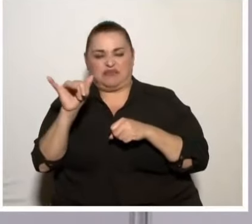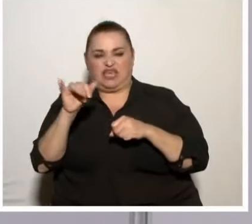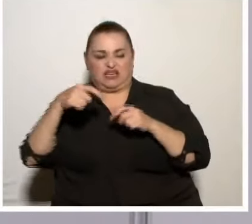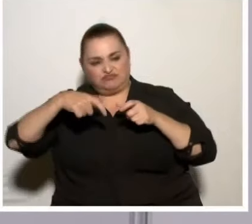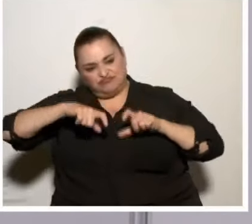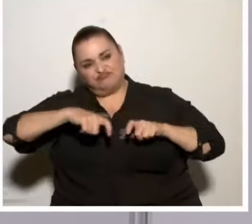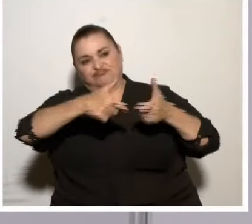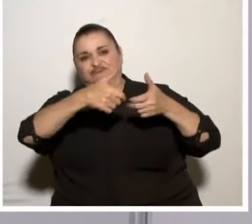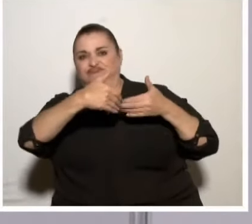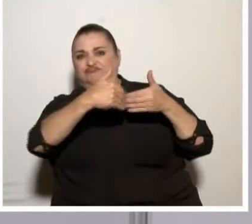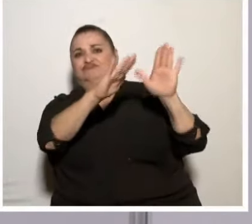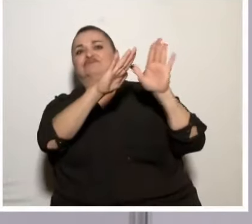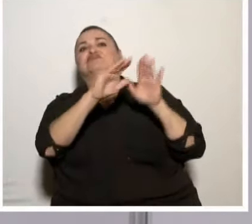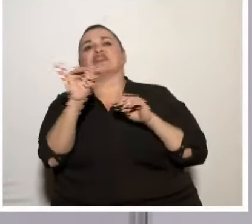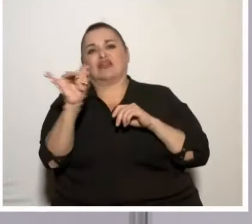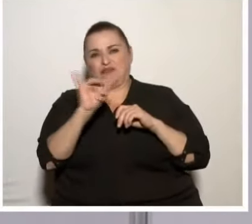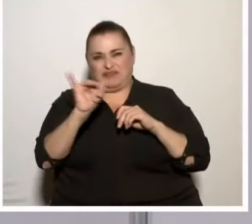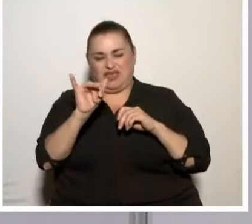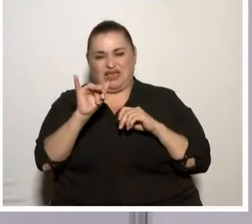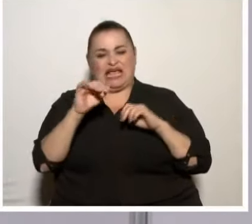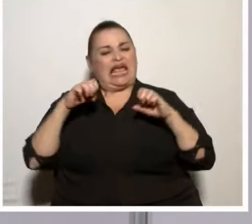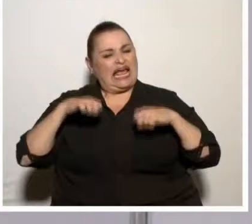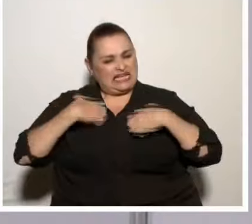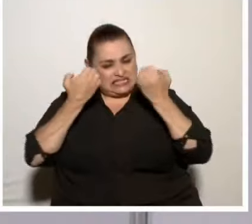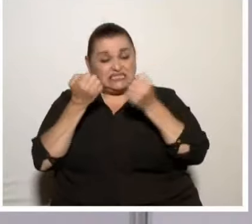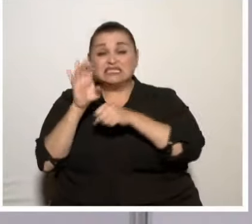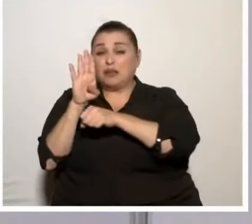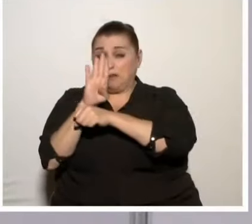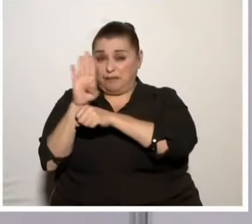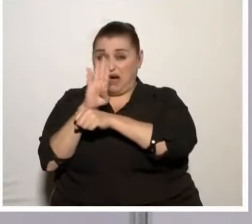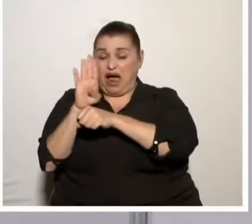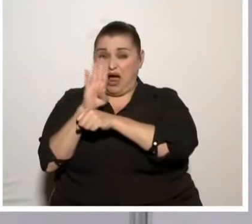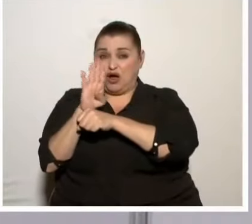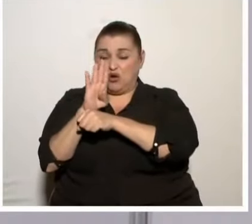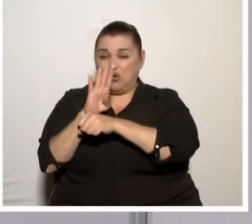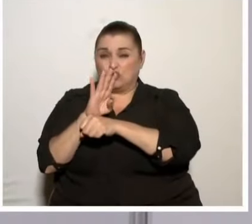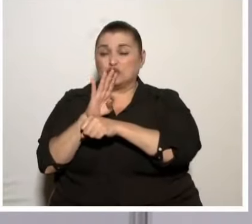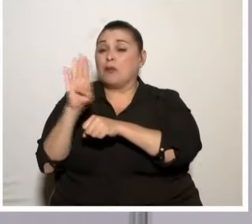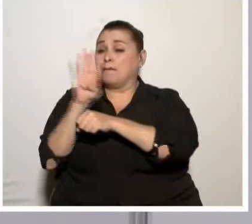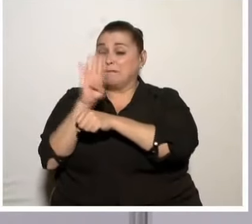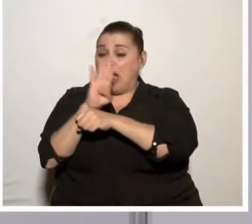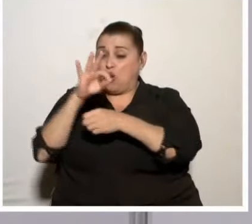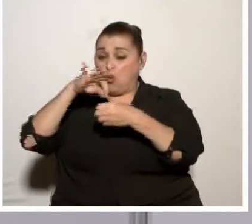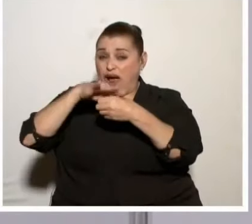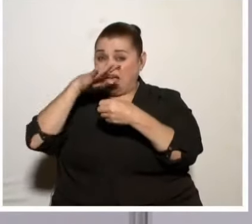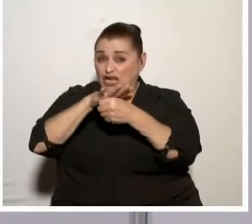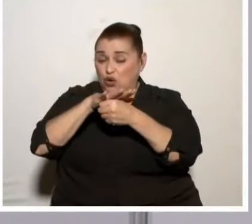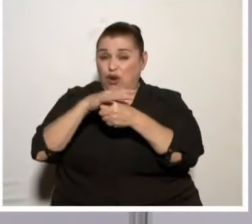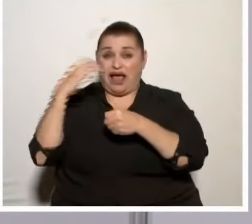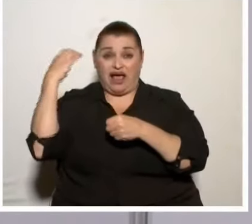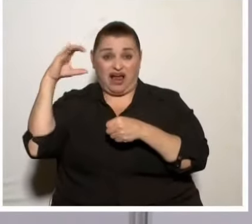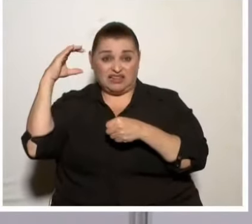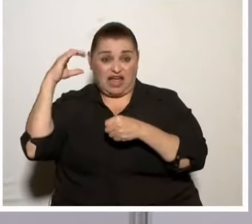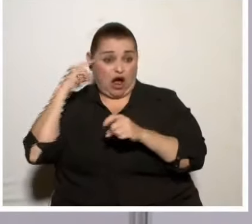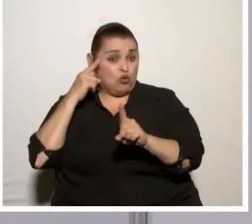dejado abandonados. Han existido bancos como el Banco Agrícola de Cartago